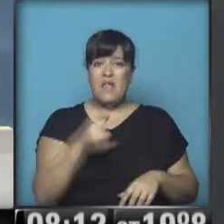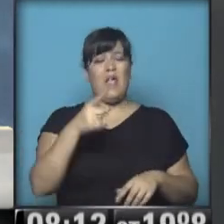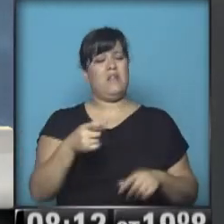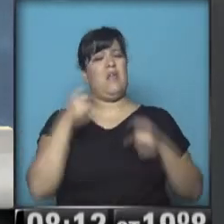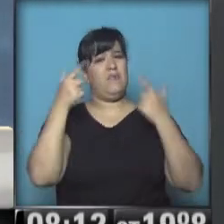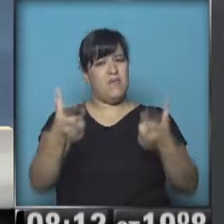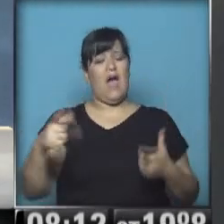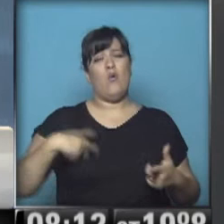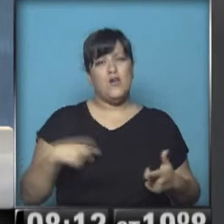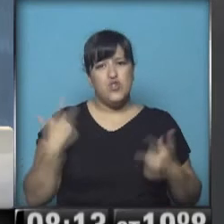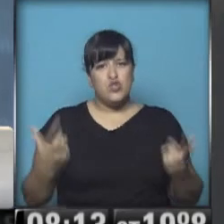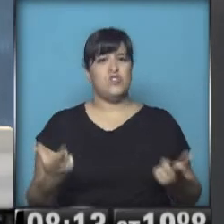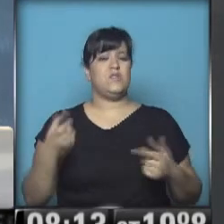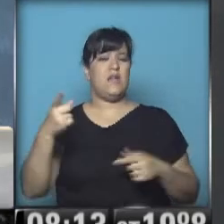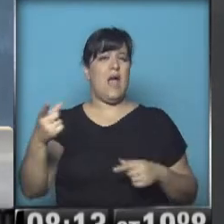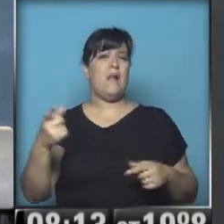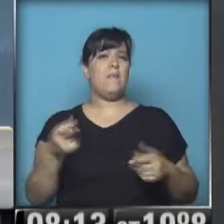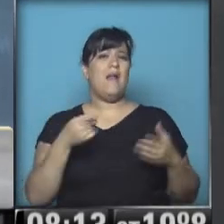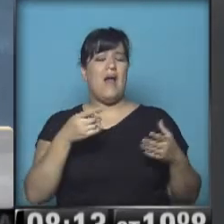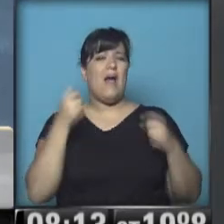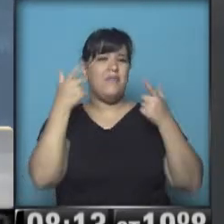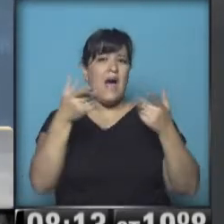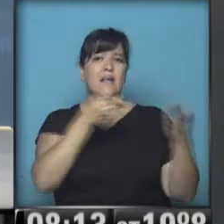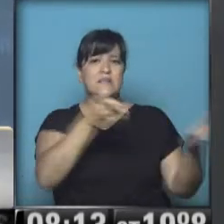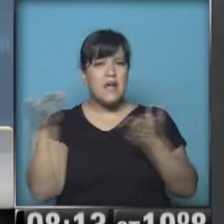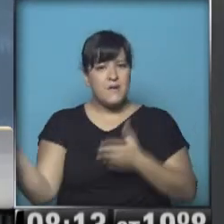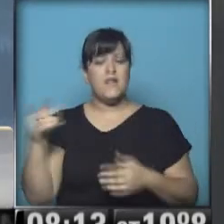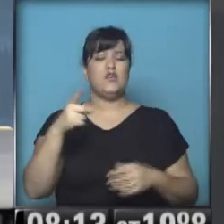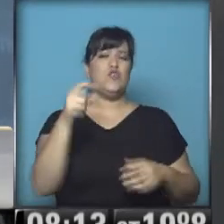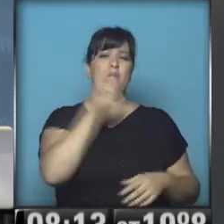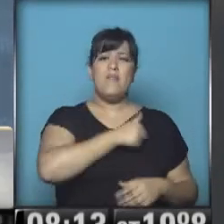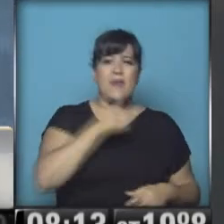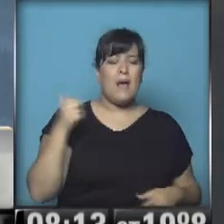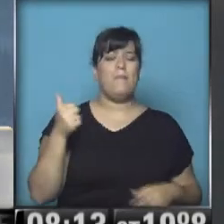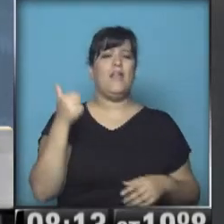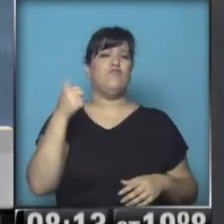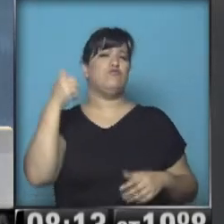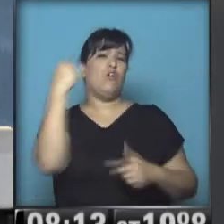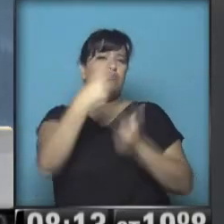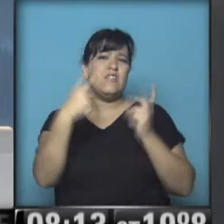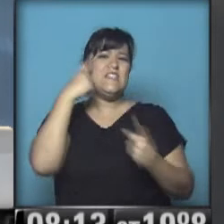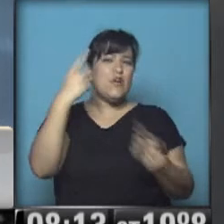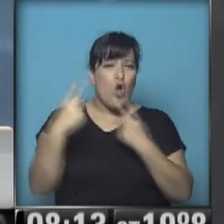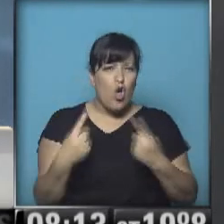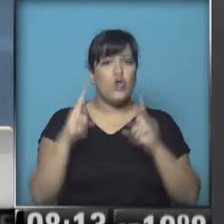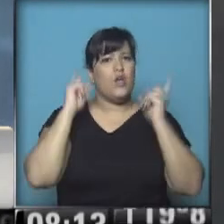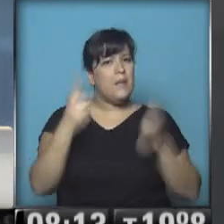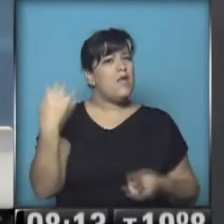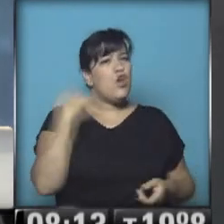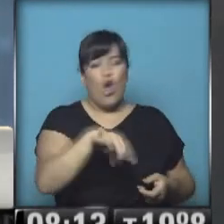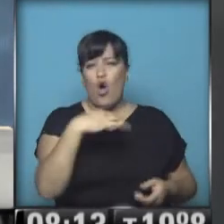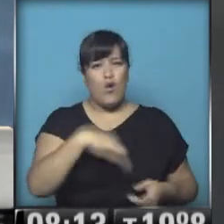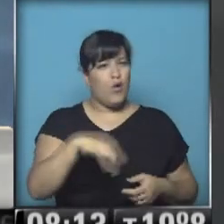obras sociales para este provisión de servicios obviamente de medicamentos farmacológicos y psicológicos y también para la obligatoriedad